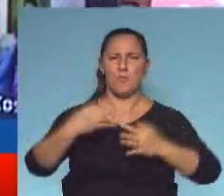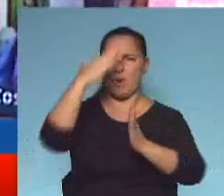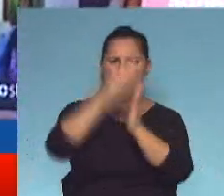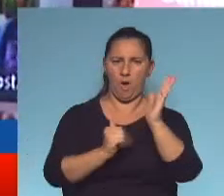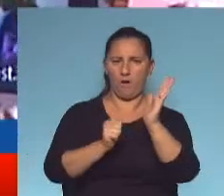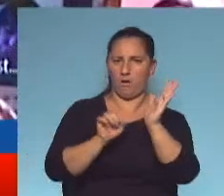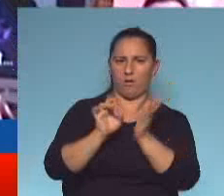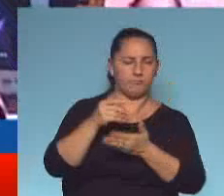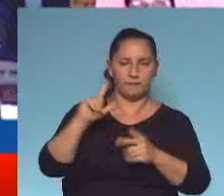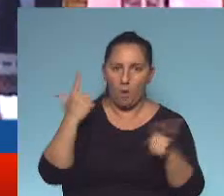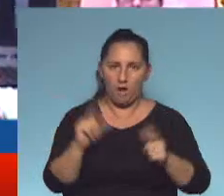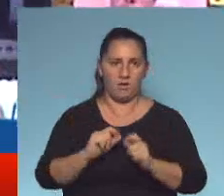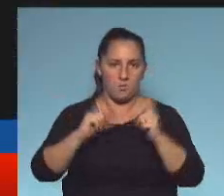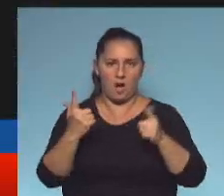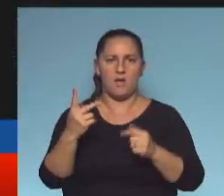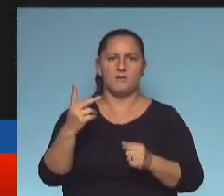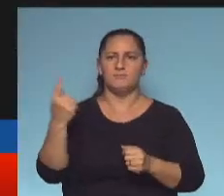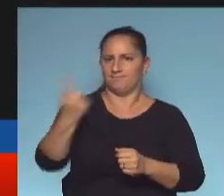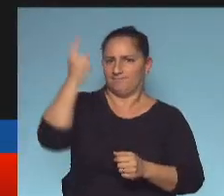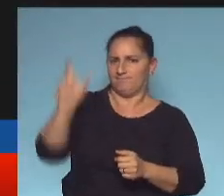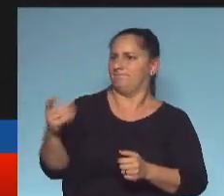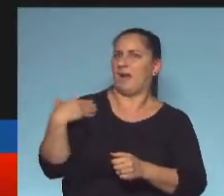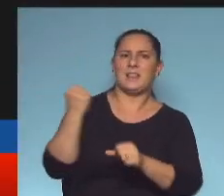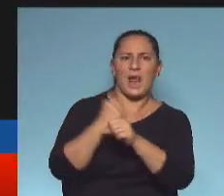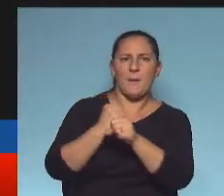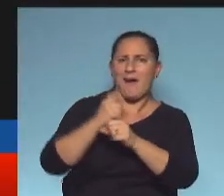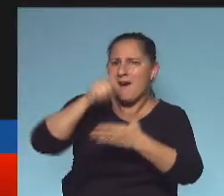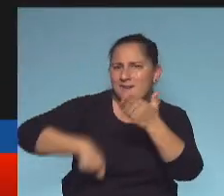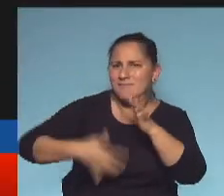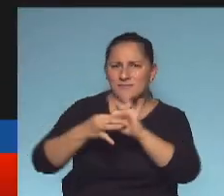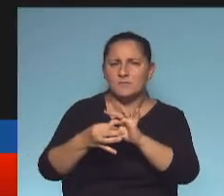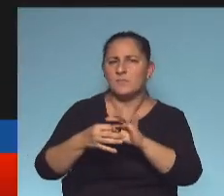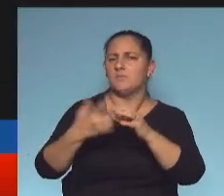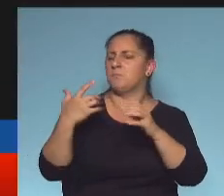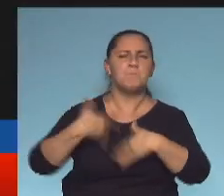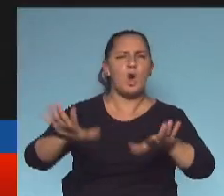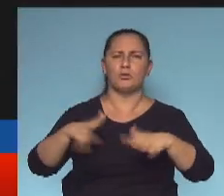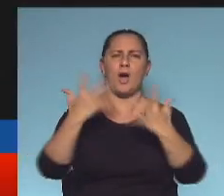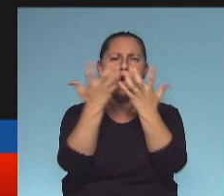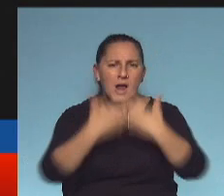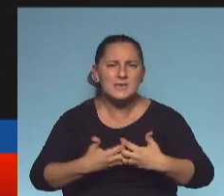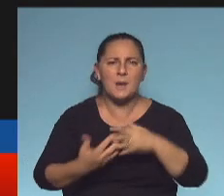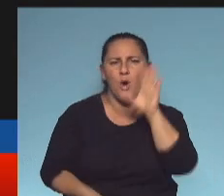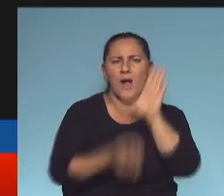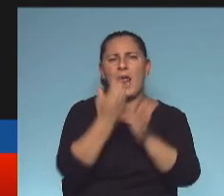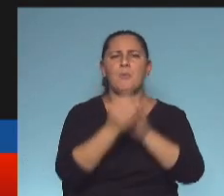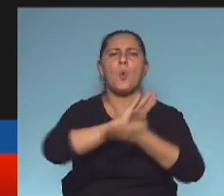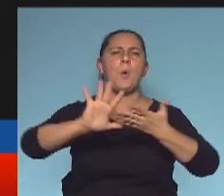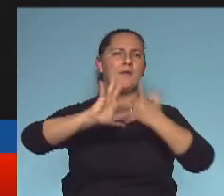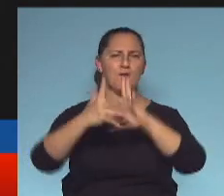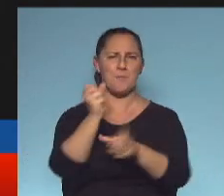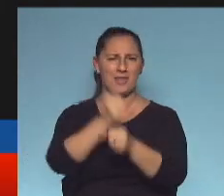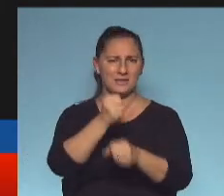es decir, no teniendo patrones para los cuales trabajar, nos organizamos y fuimos creadores y creadoras de nuevas formas de